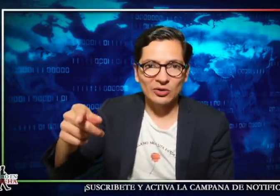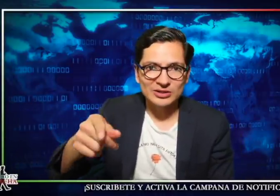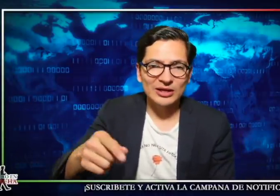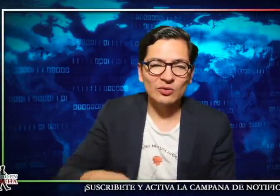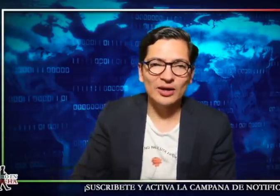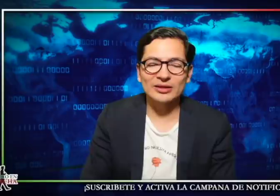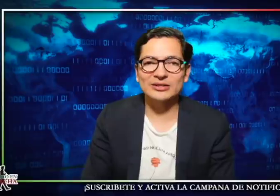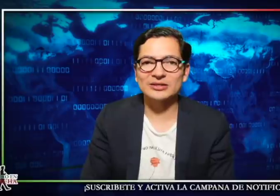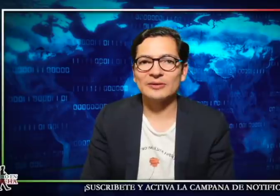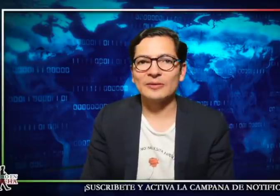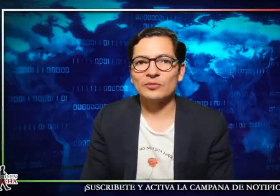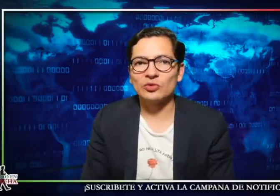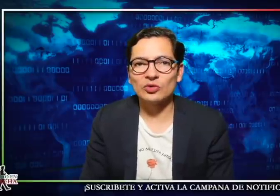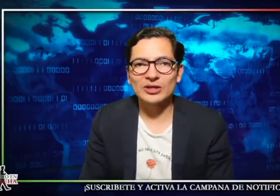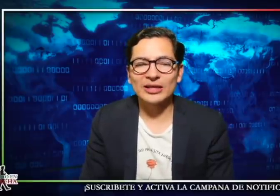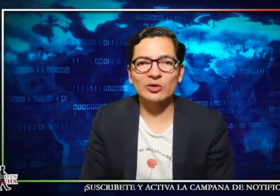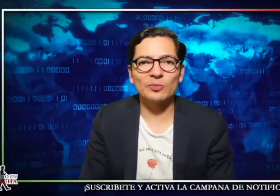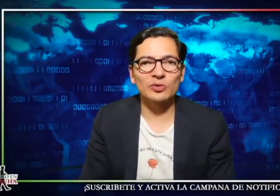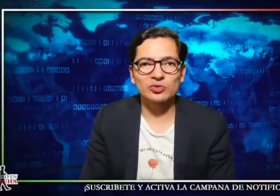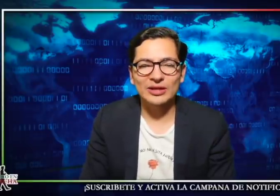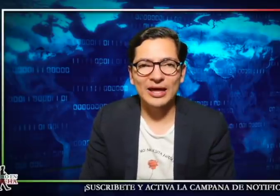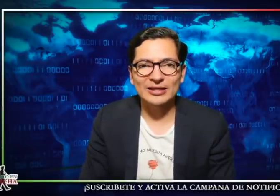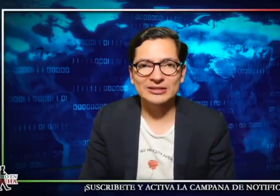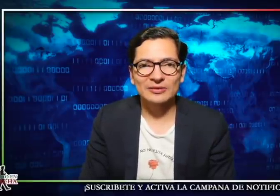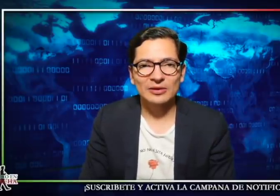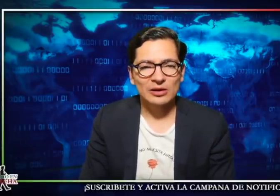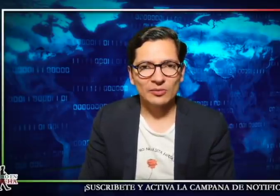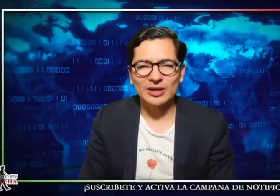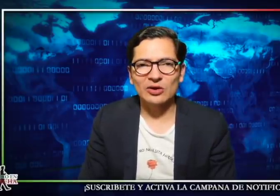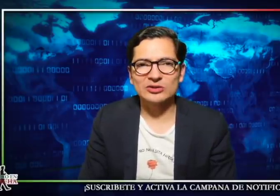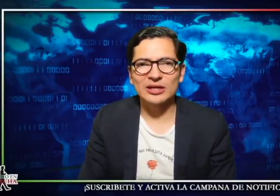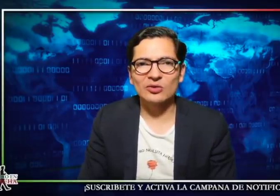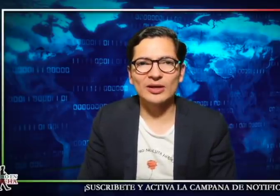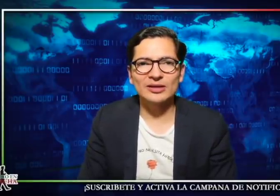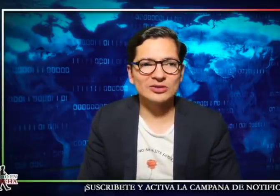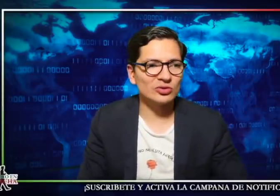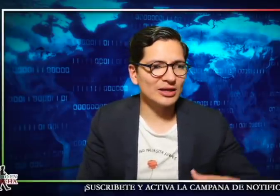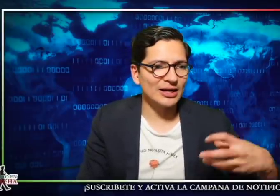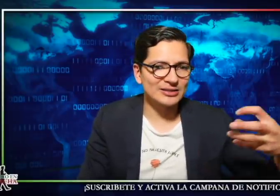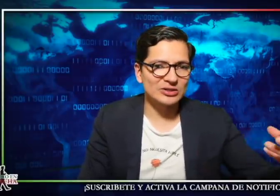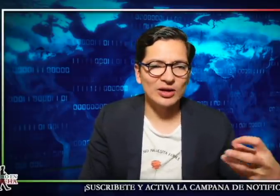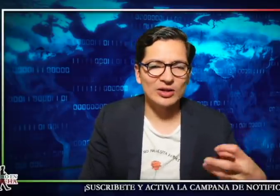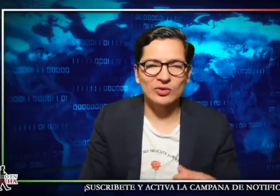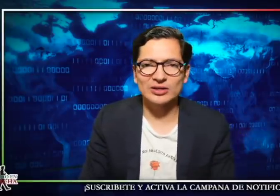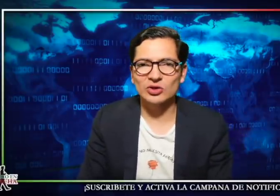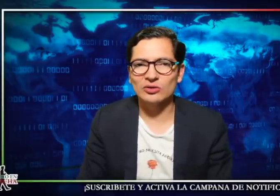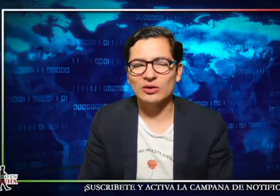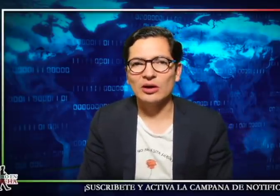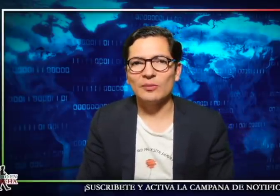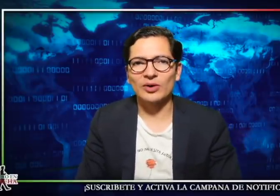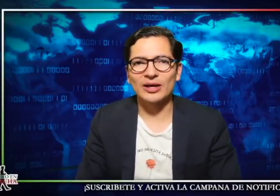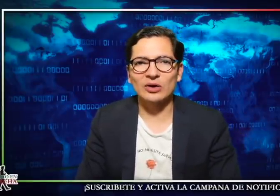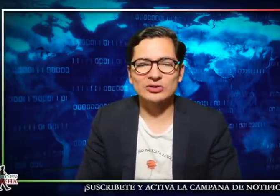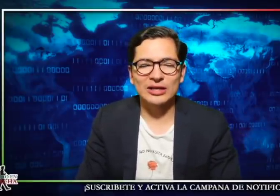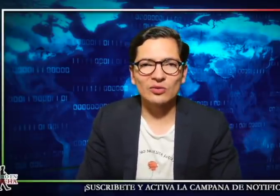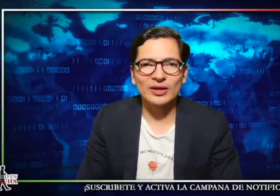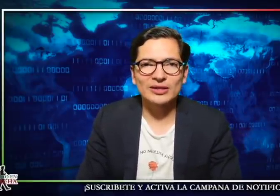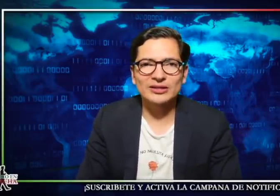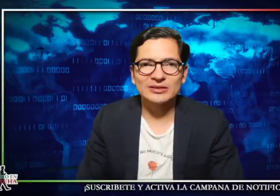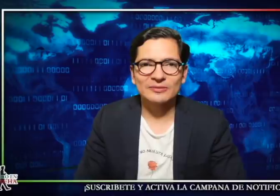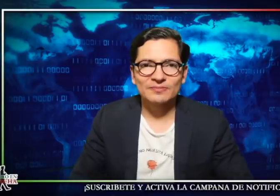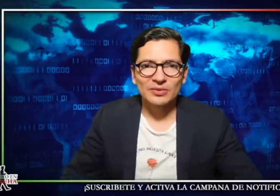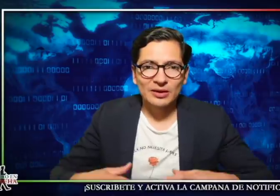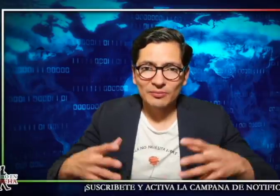porque los delincuentes no tienen oportunidades porque los delincuentes no tienen acceso a la educación porque los